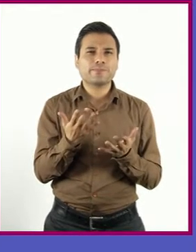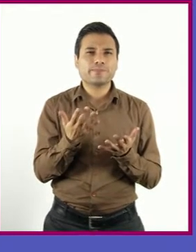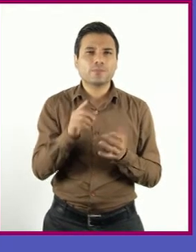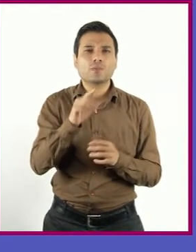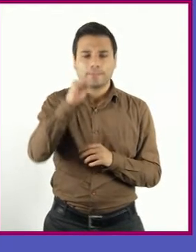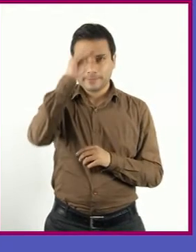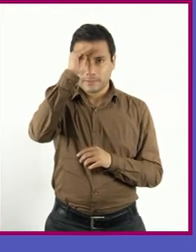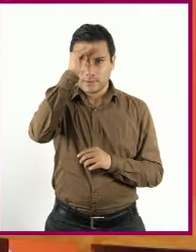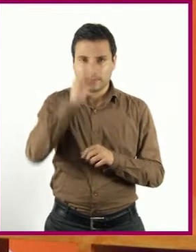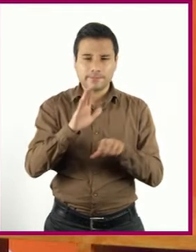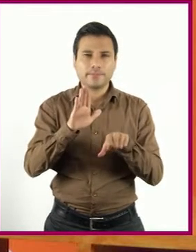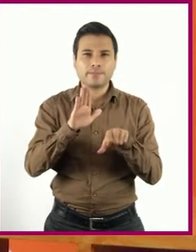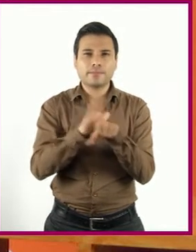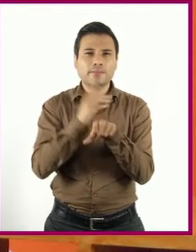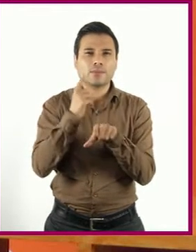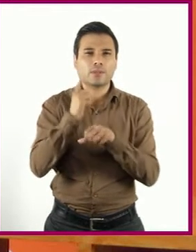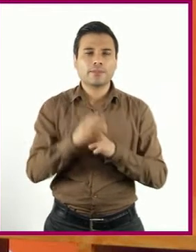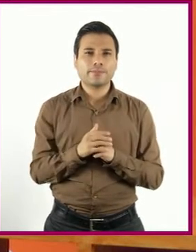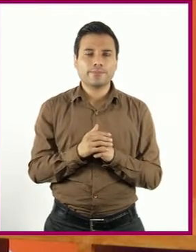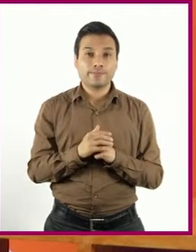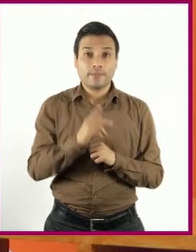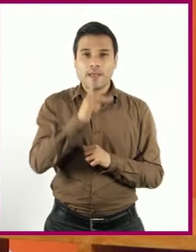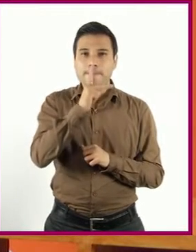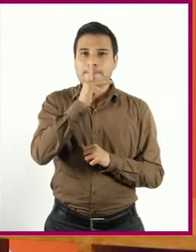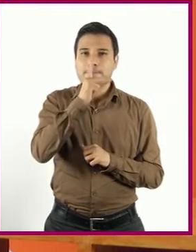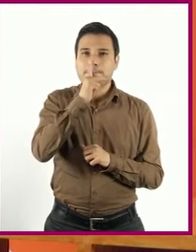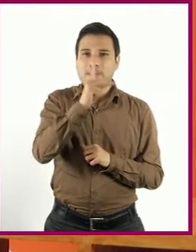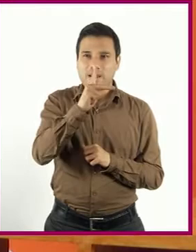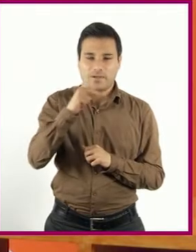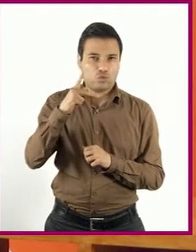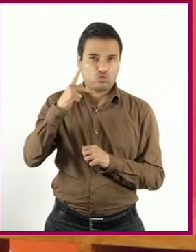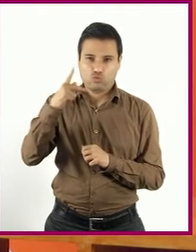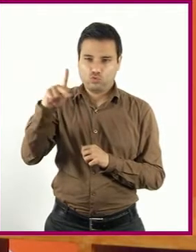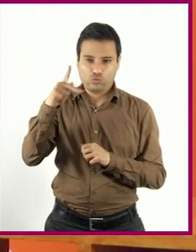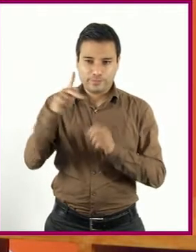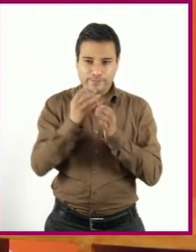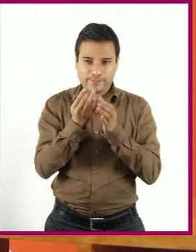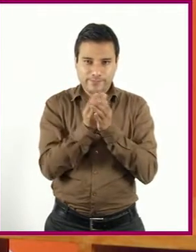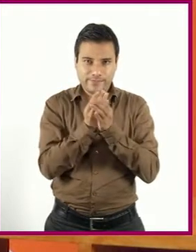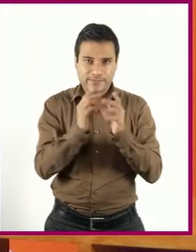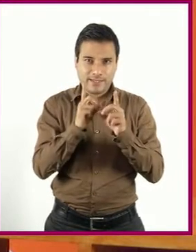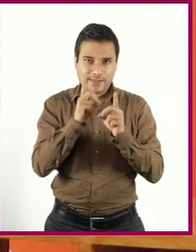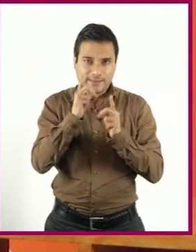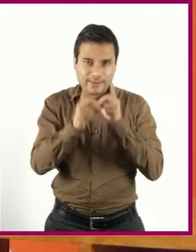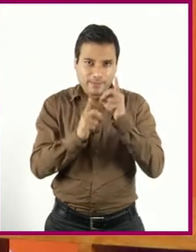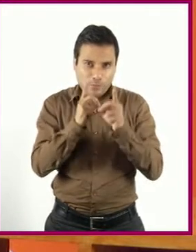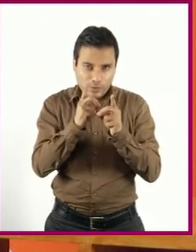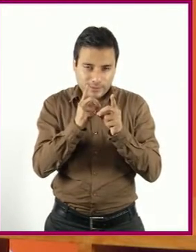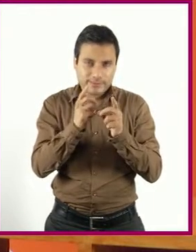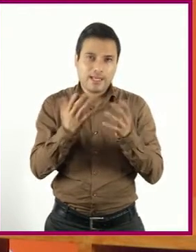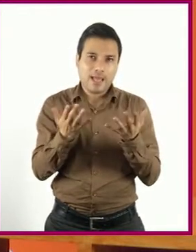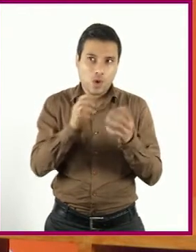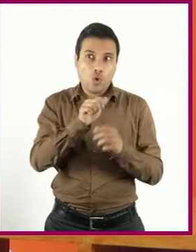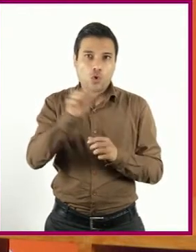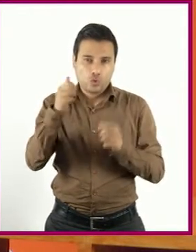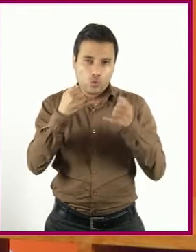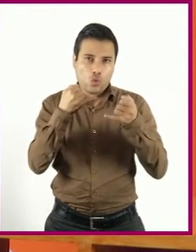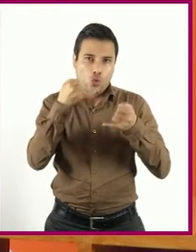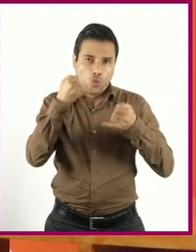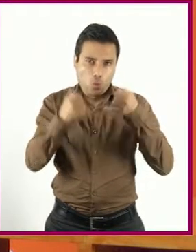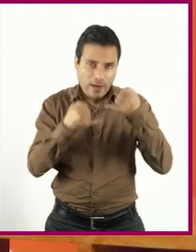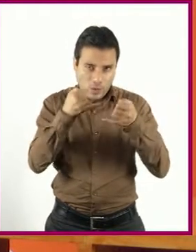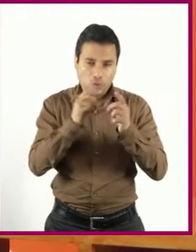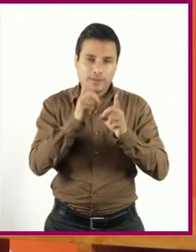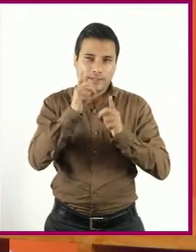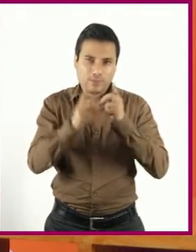qué? Porque establece términos específicos sin los cuales podríamos confundirlos con otros juegos o deportes, además de